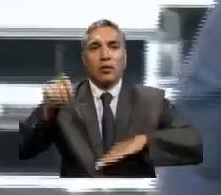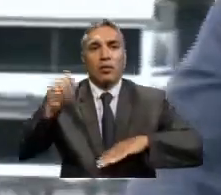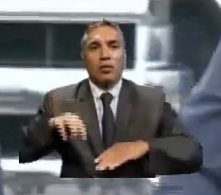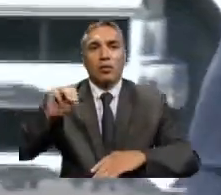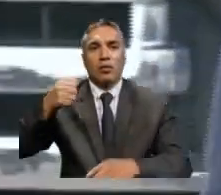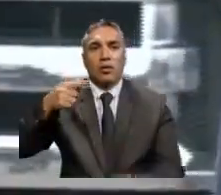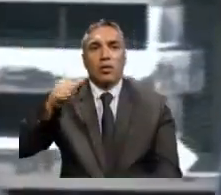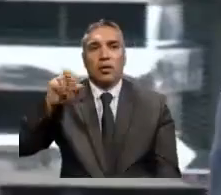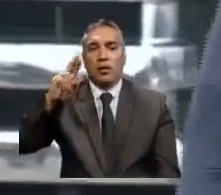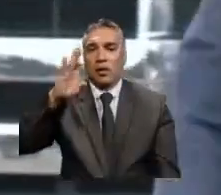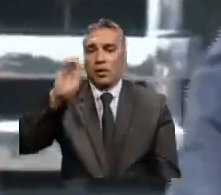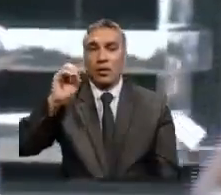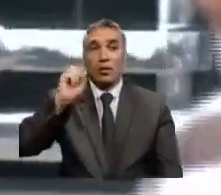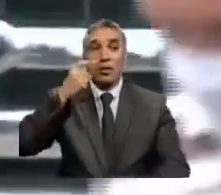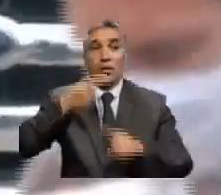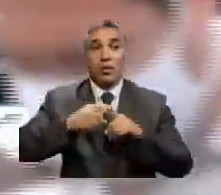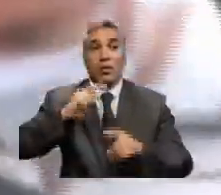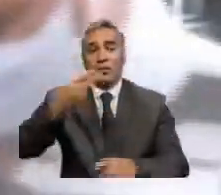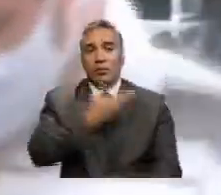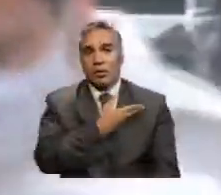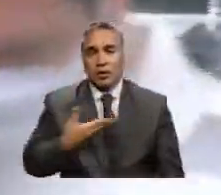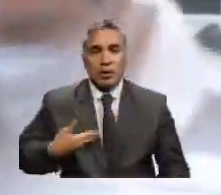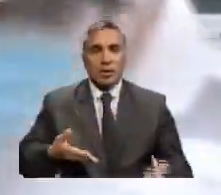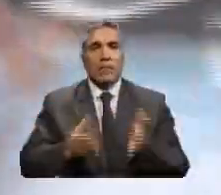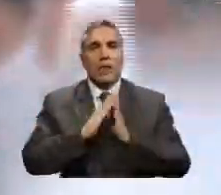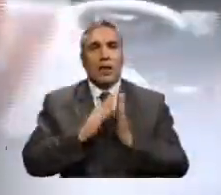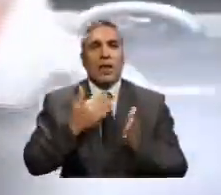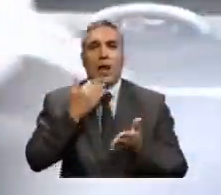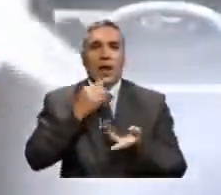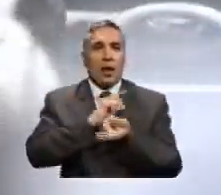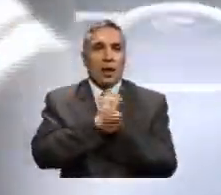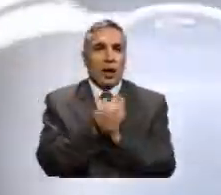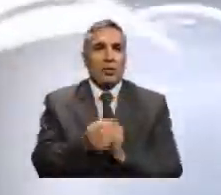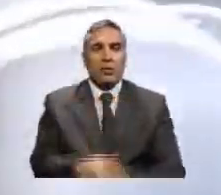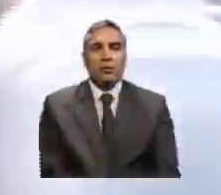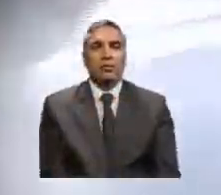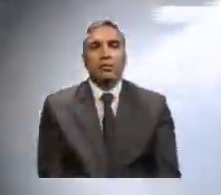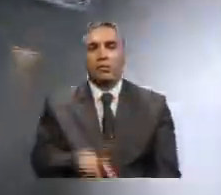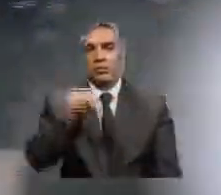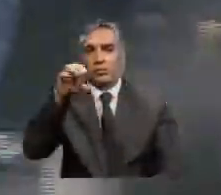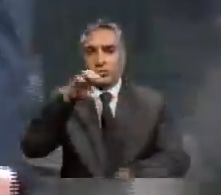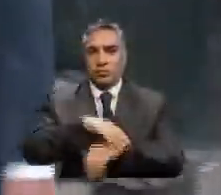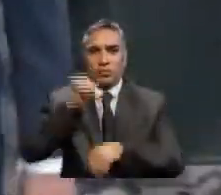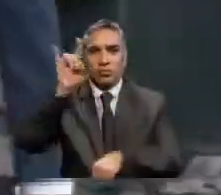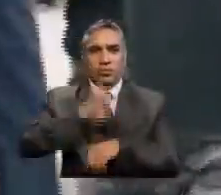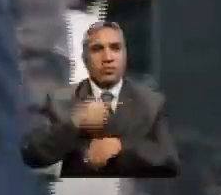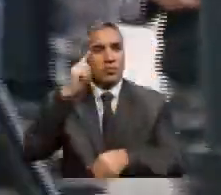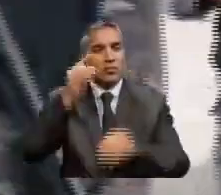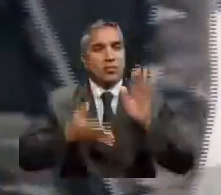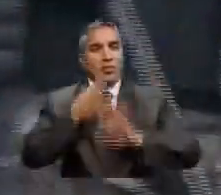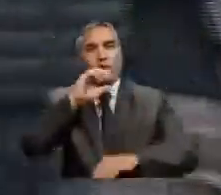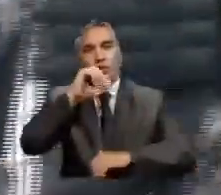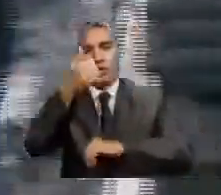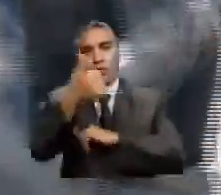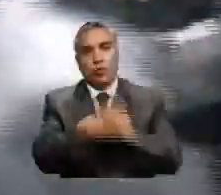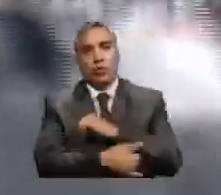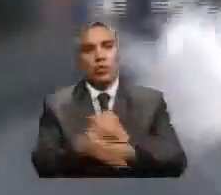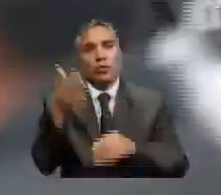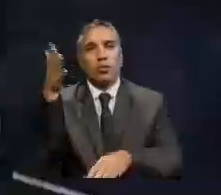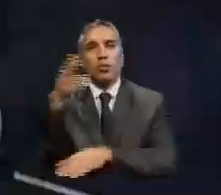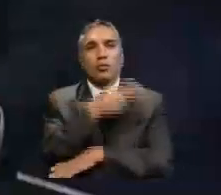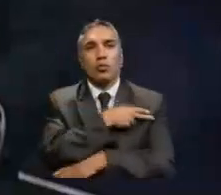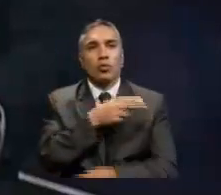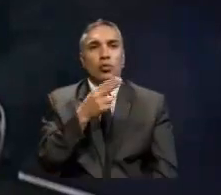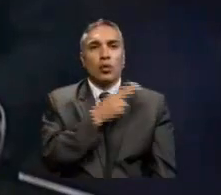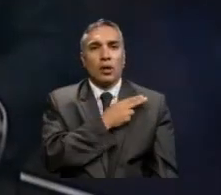Alto, donde el ex vicepresidente solicitó medidas sustitutivas que no le pongan grillete para recorrer el país como profesor